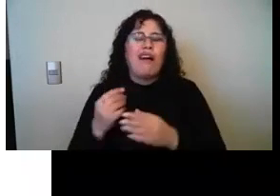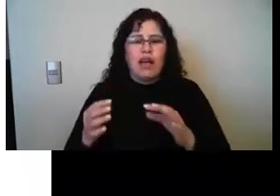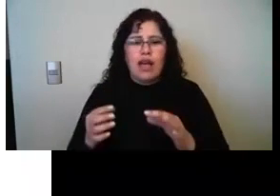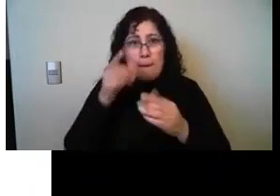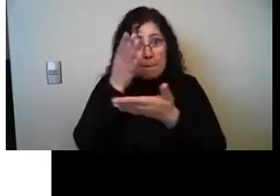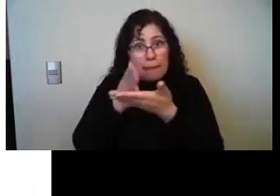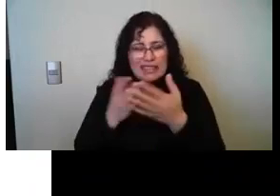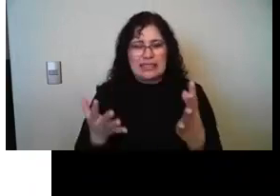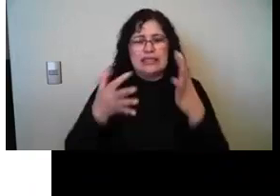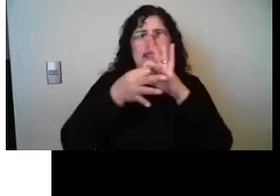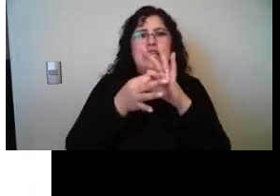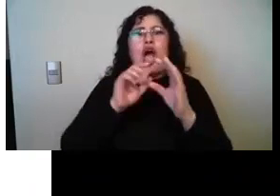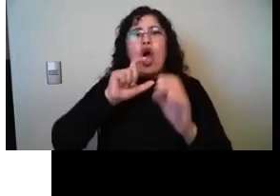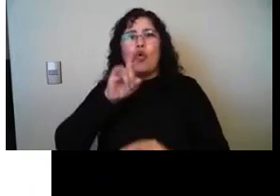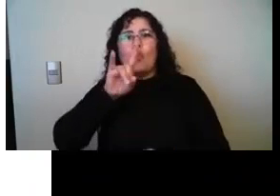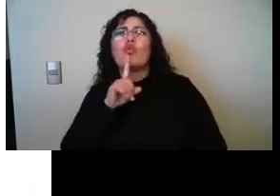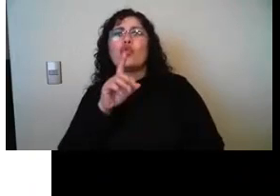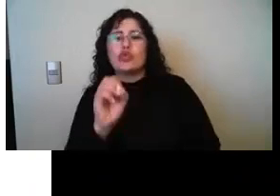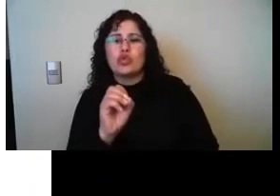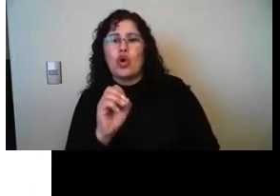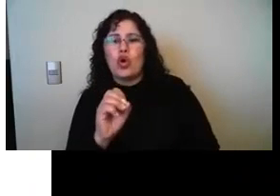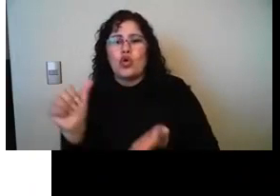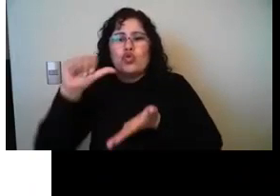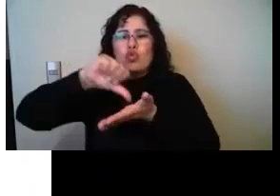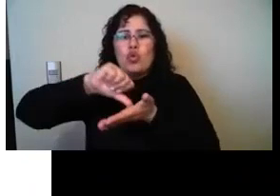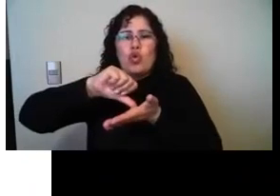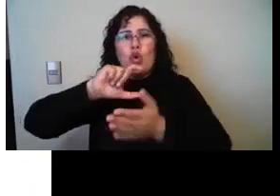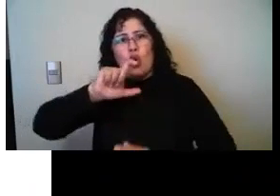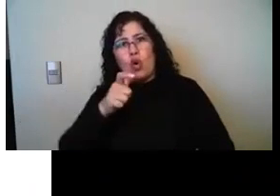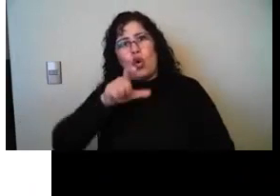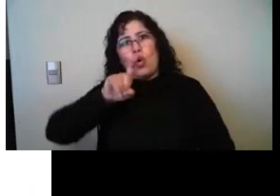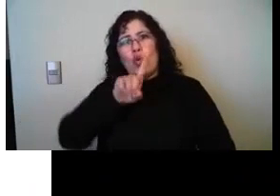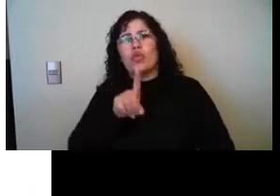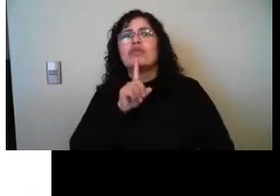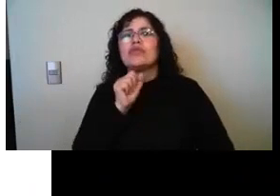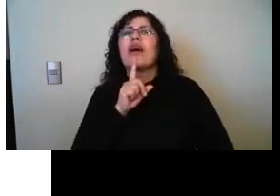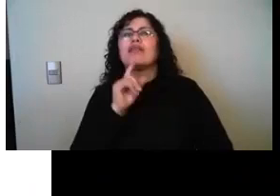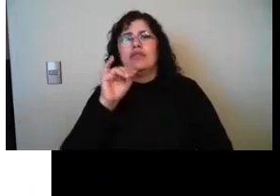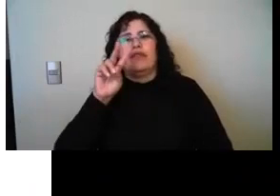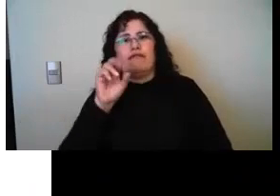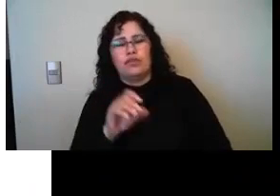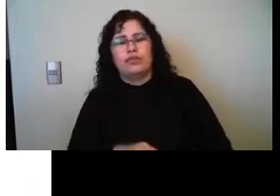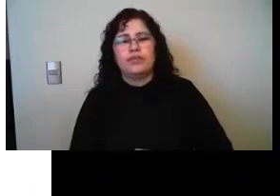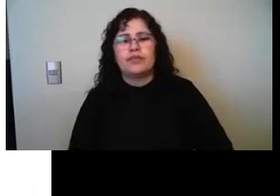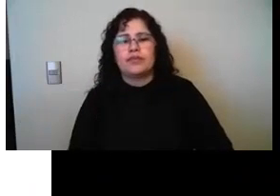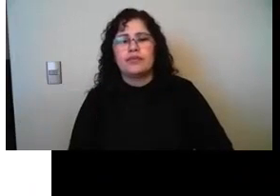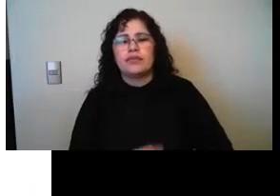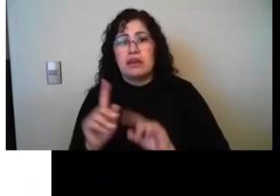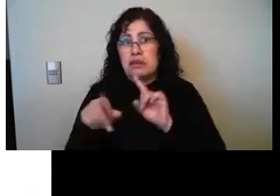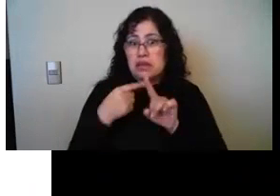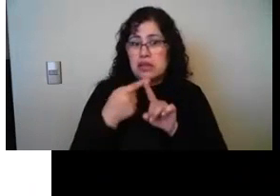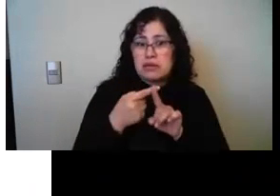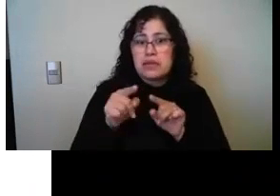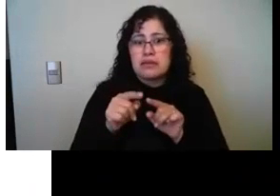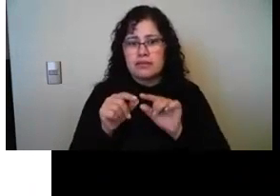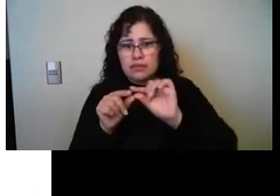nervio gustativo, o sea, perdón, núcleo gustativo, ¿ya? Y la